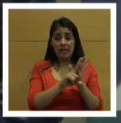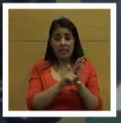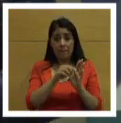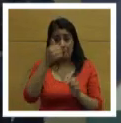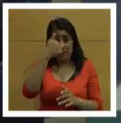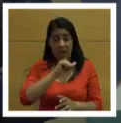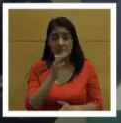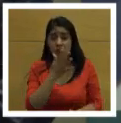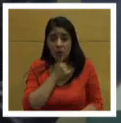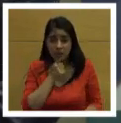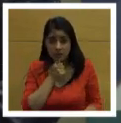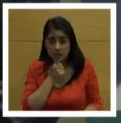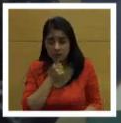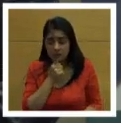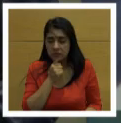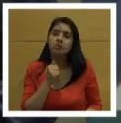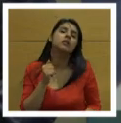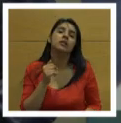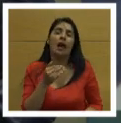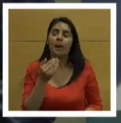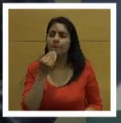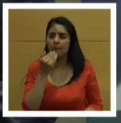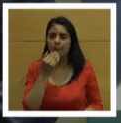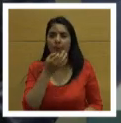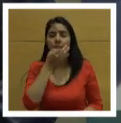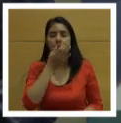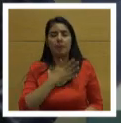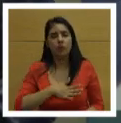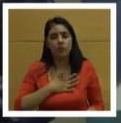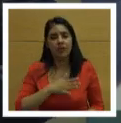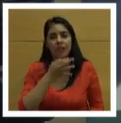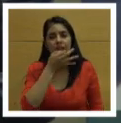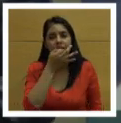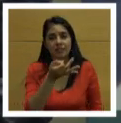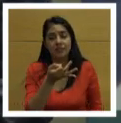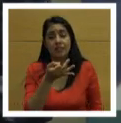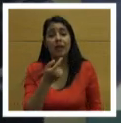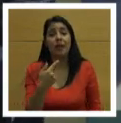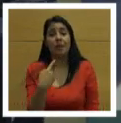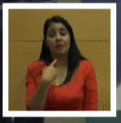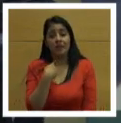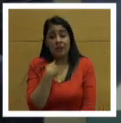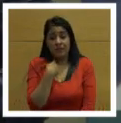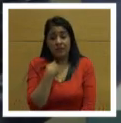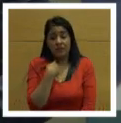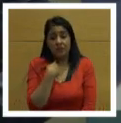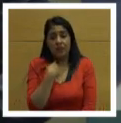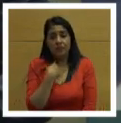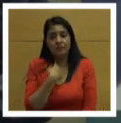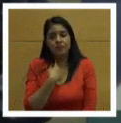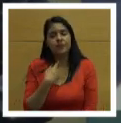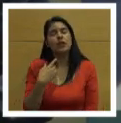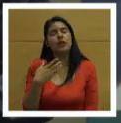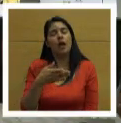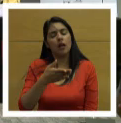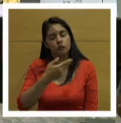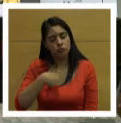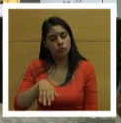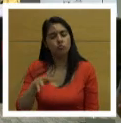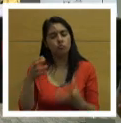¿ya? Dicho sea de paso, también me gustaría señalar para las víctimas, nosotros nos toca mucho conversar con